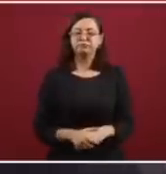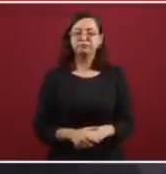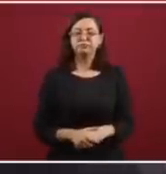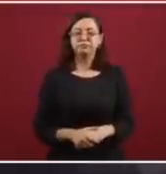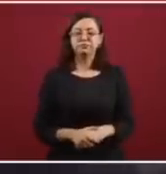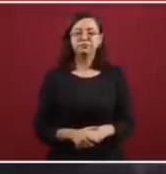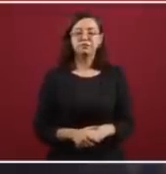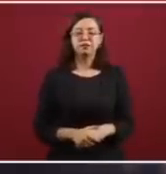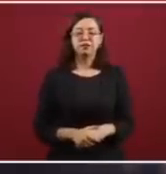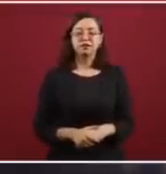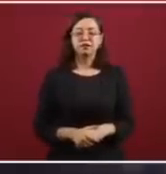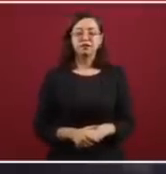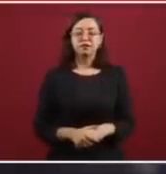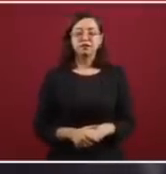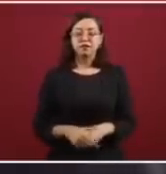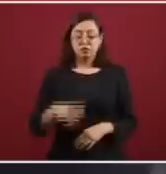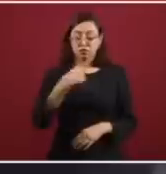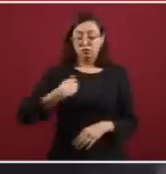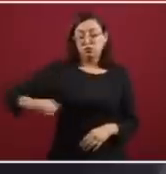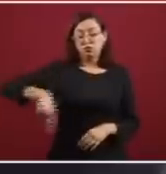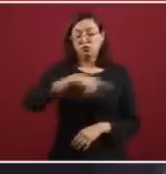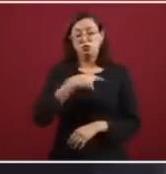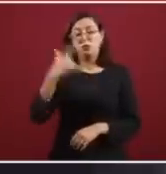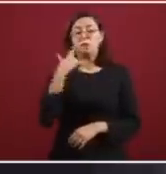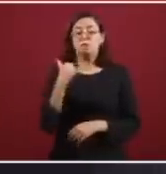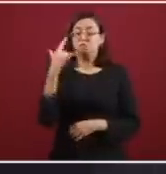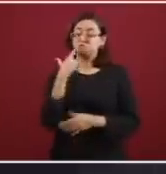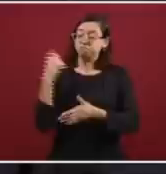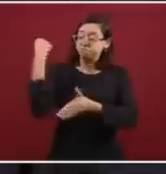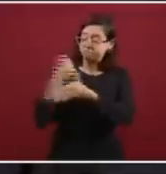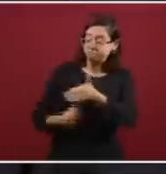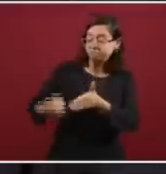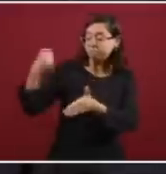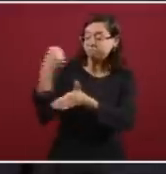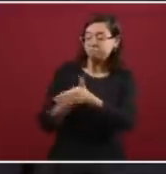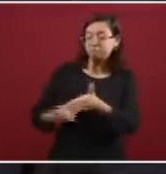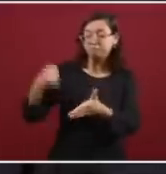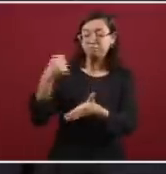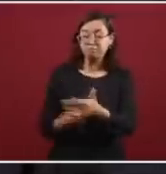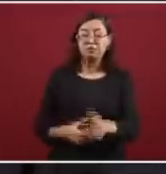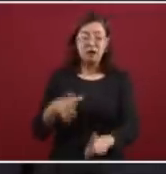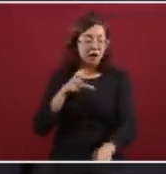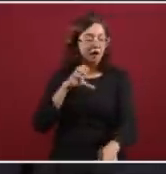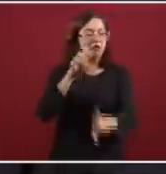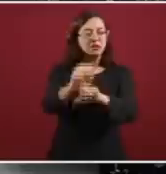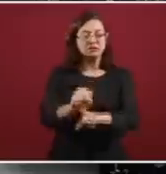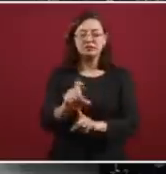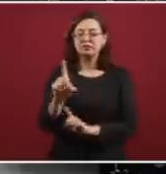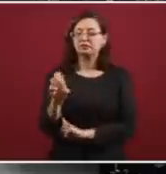nosotros luchábamos por la democracia, por esto,